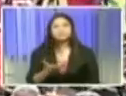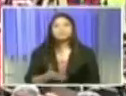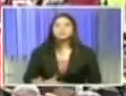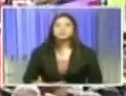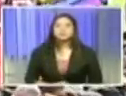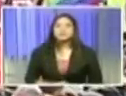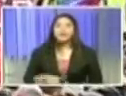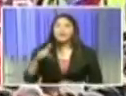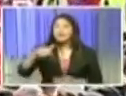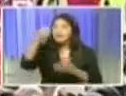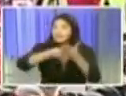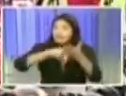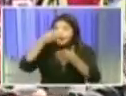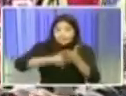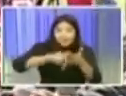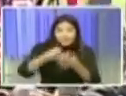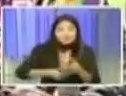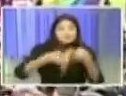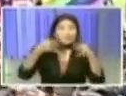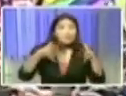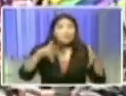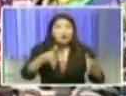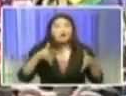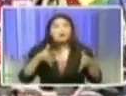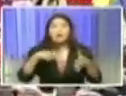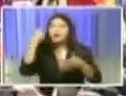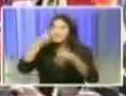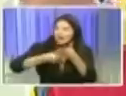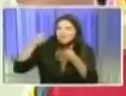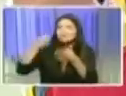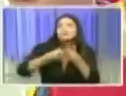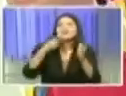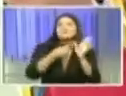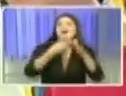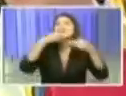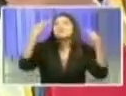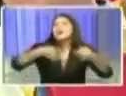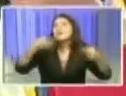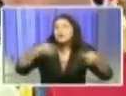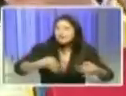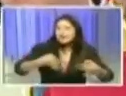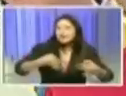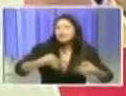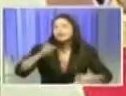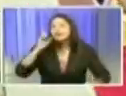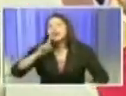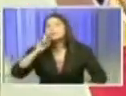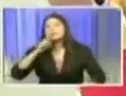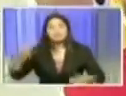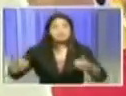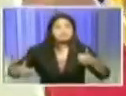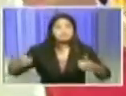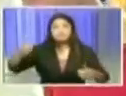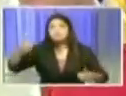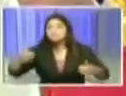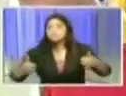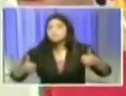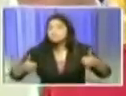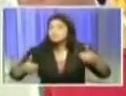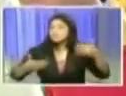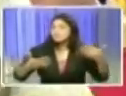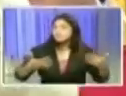escúchenme. Esta batalla la vamos a ganar. Es una batalla entre la verdad y la mentira. Entre